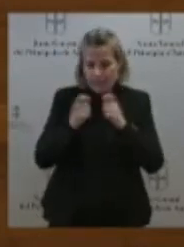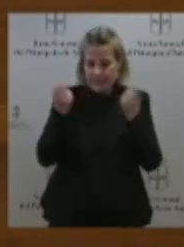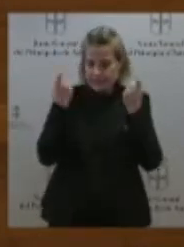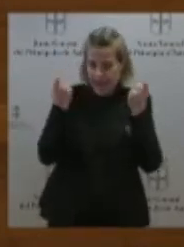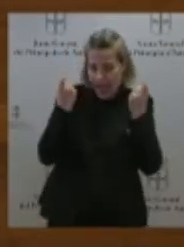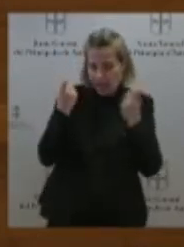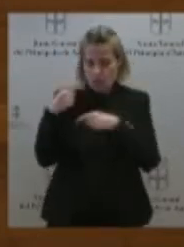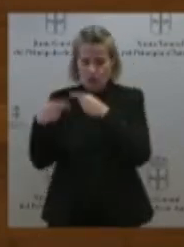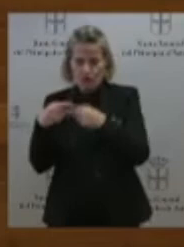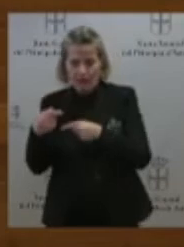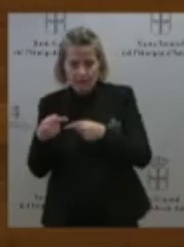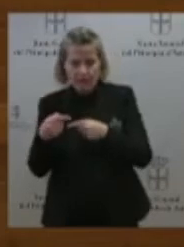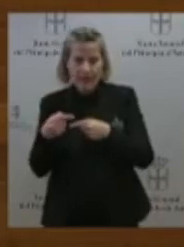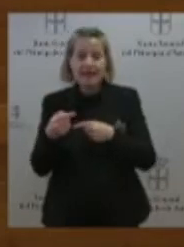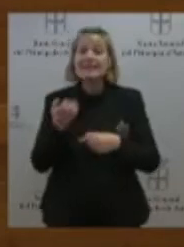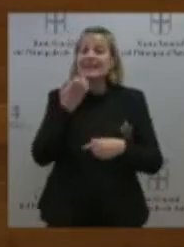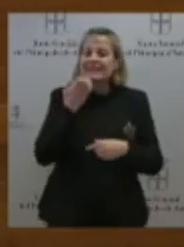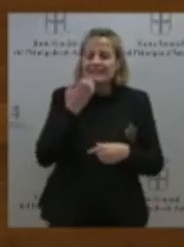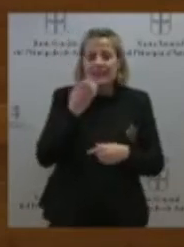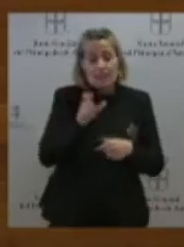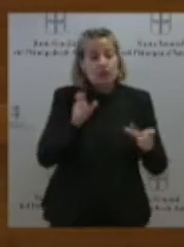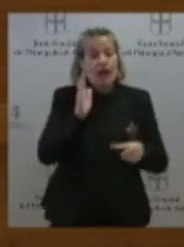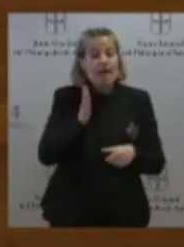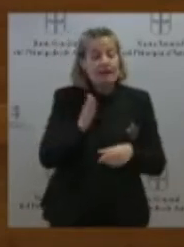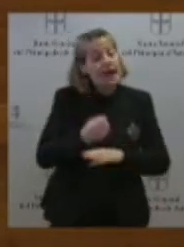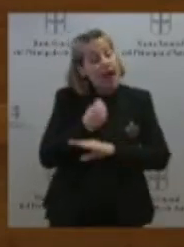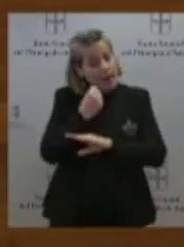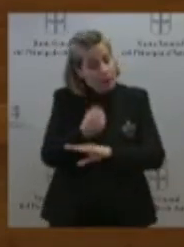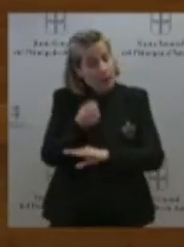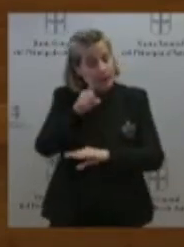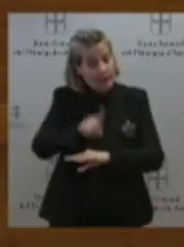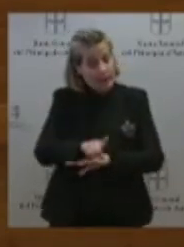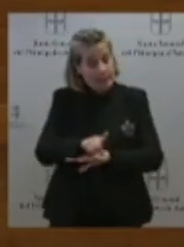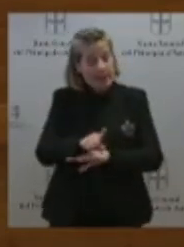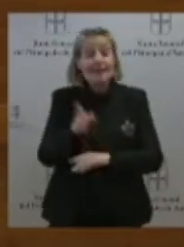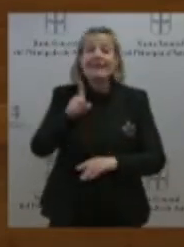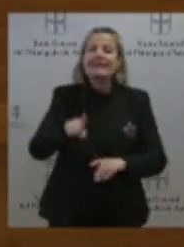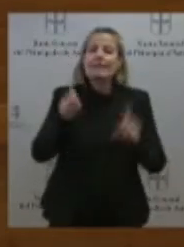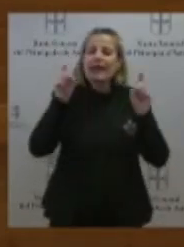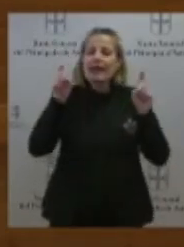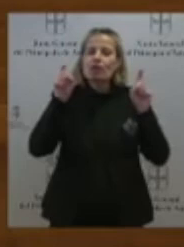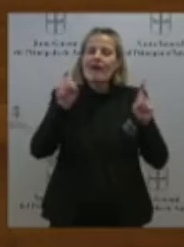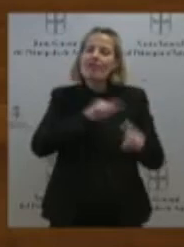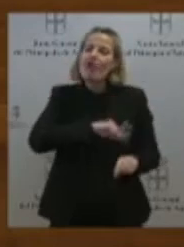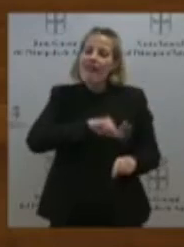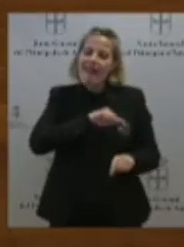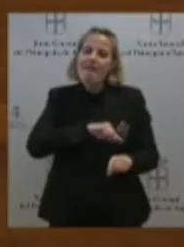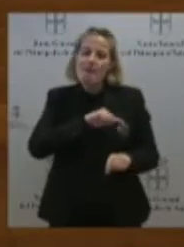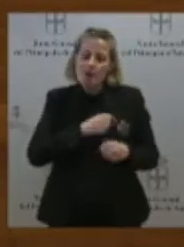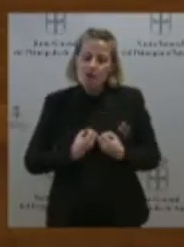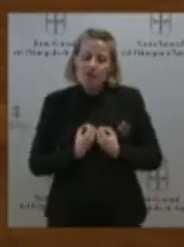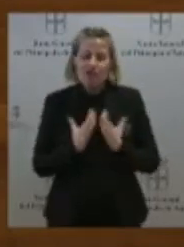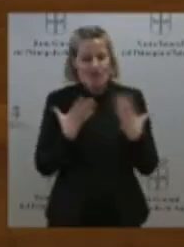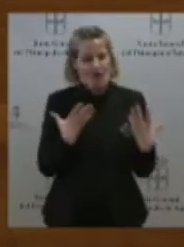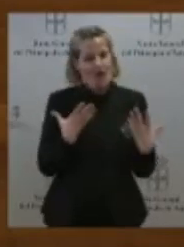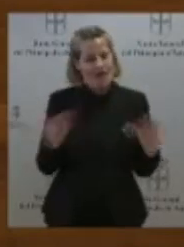y gestionar, en definitiva, la educación emocional en las aulas. En este sentido, nuestra proposición no de ley invita a generar una